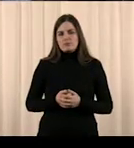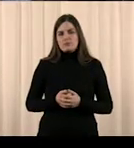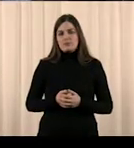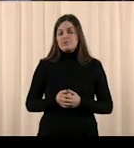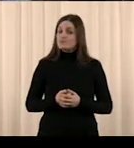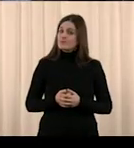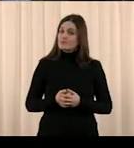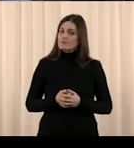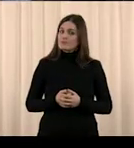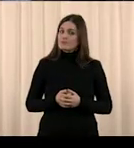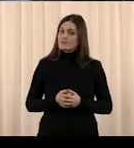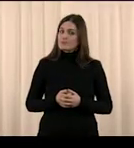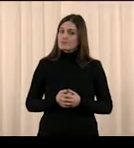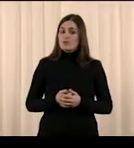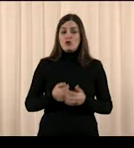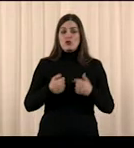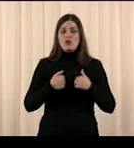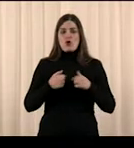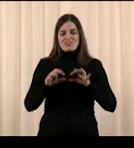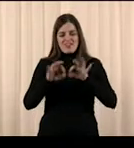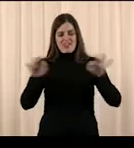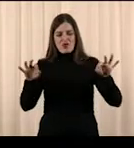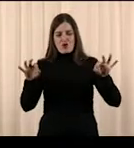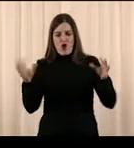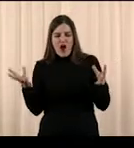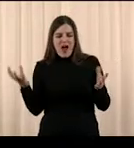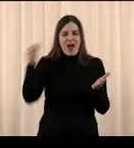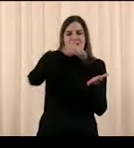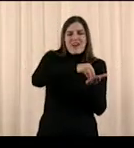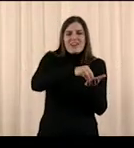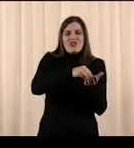Así pues, ¿a qué más podemos añadir sencillez?